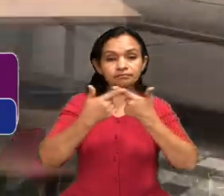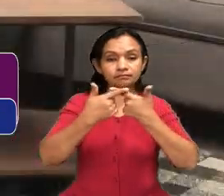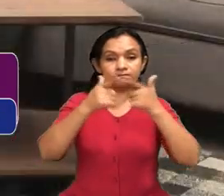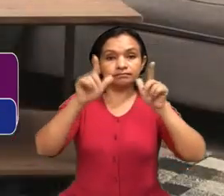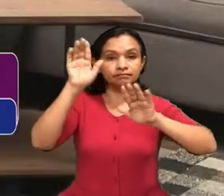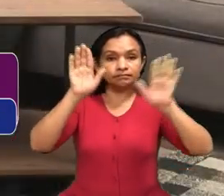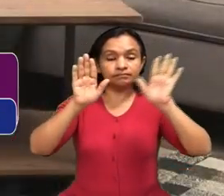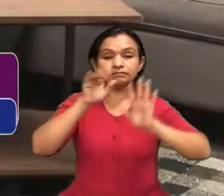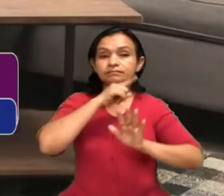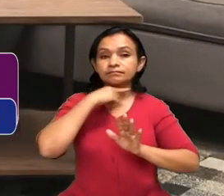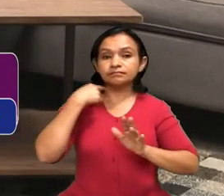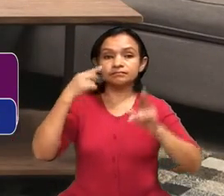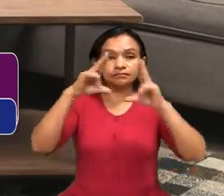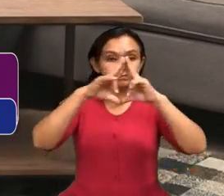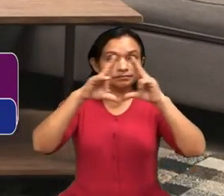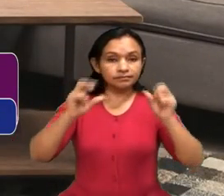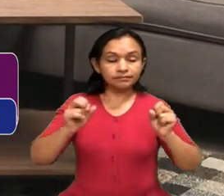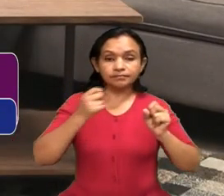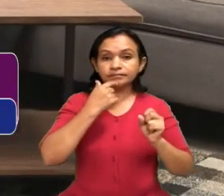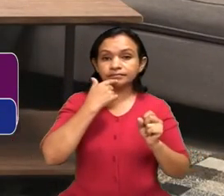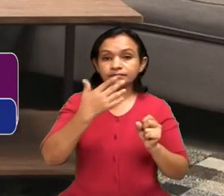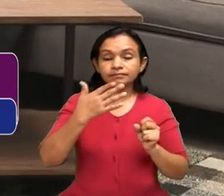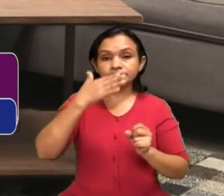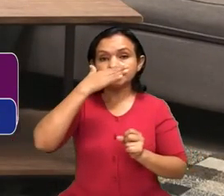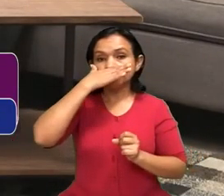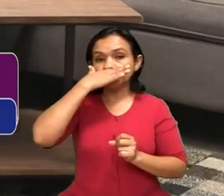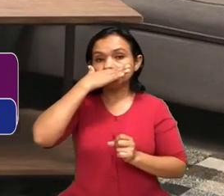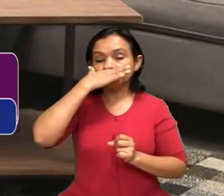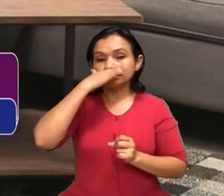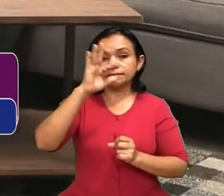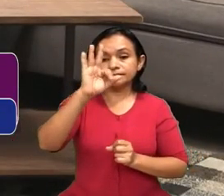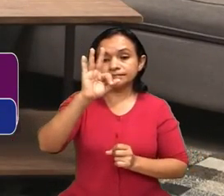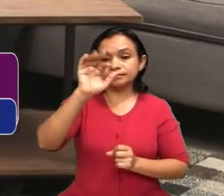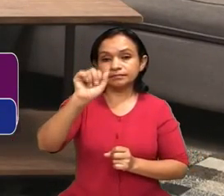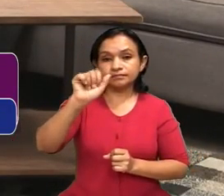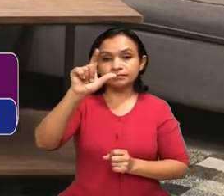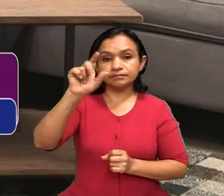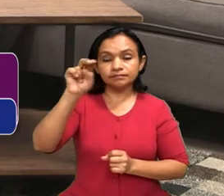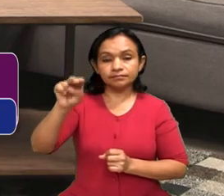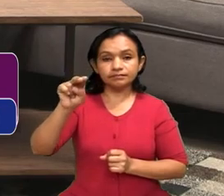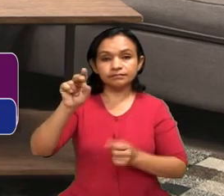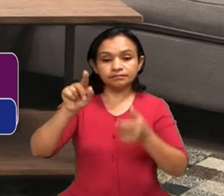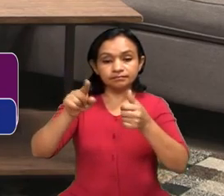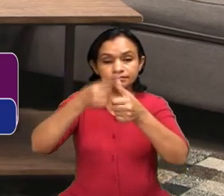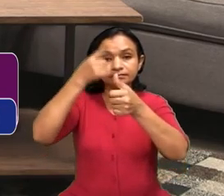verdad. Porque es el Frente Sandinista el que hace las primeras elecciones